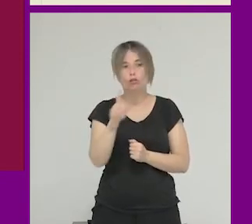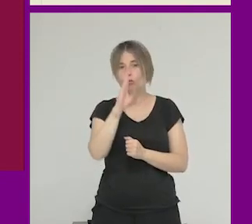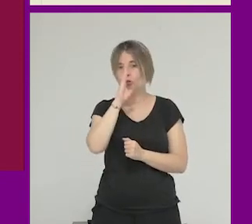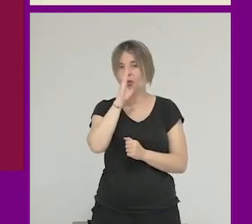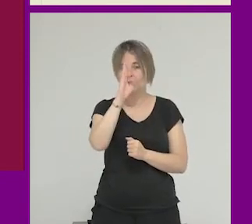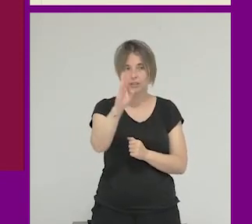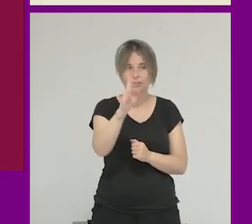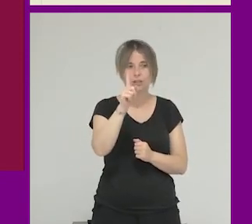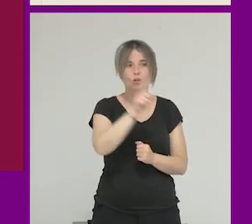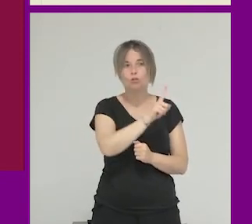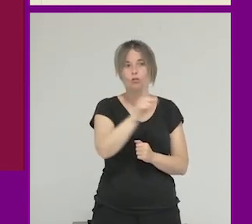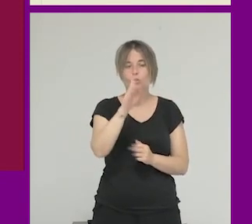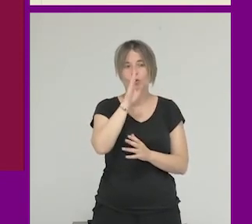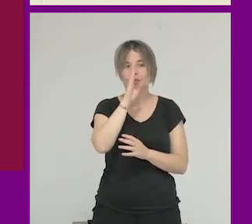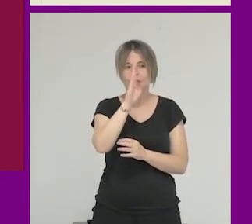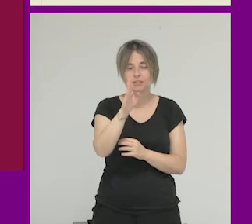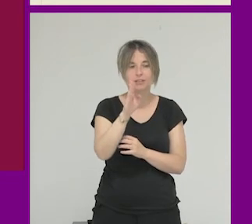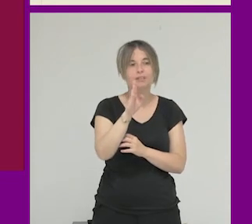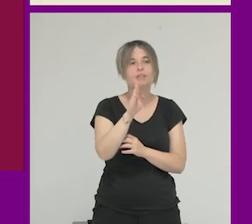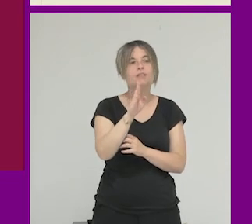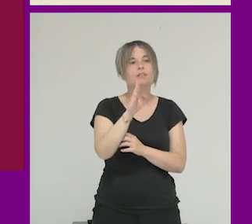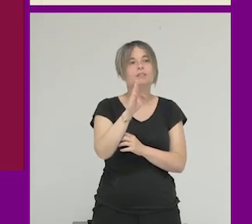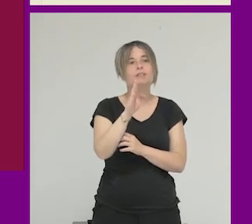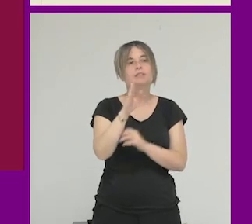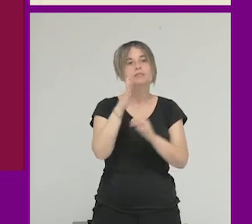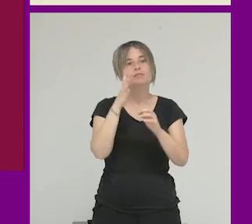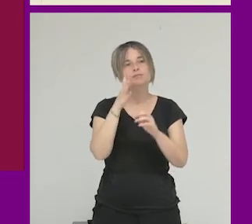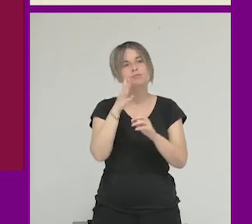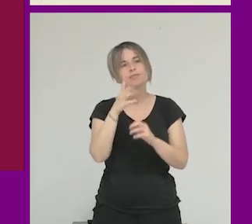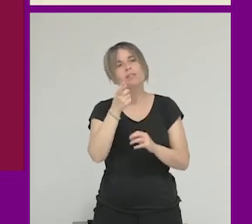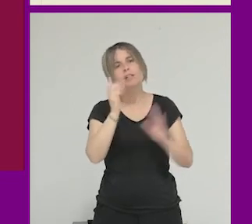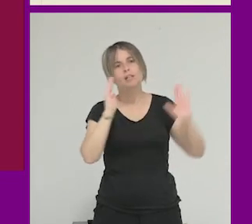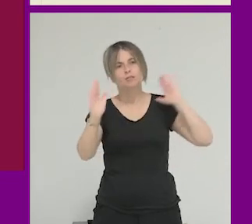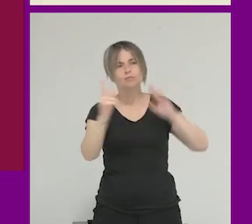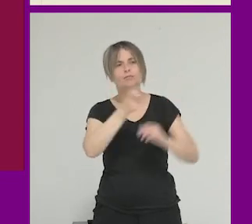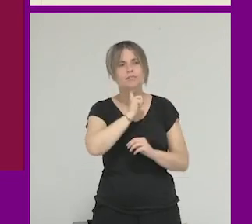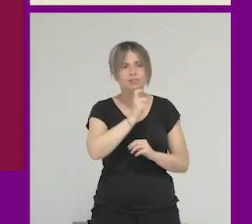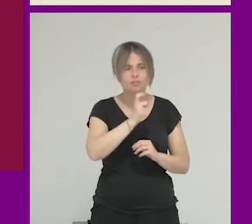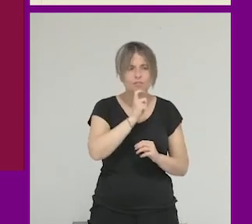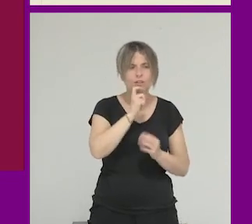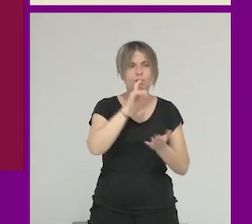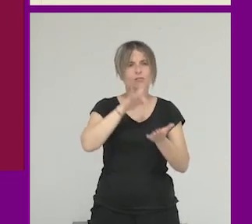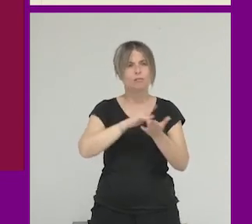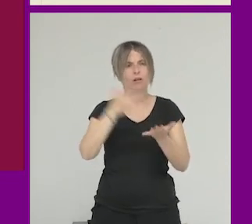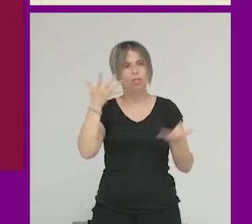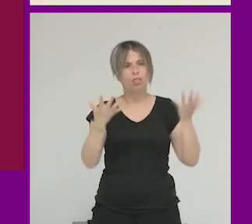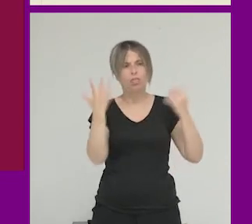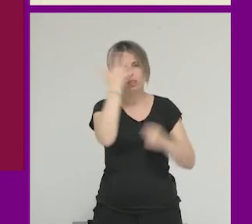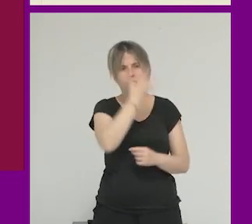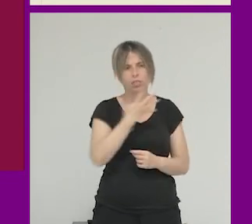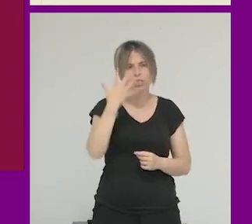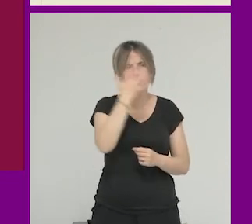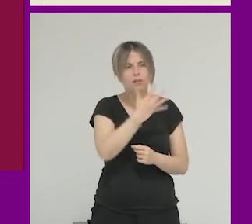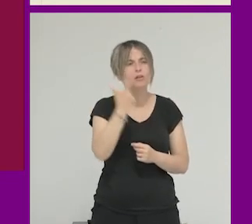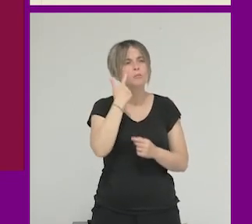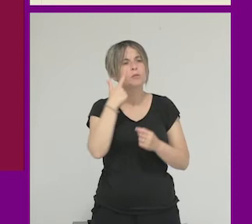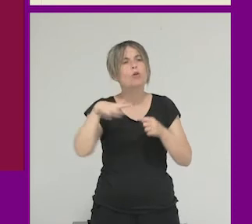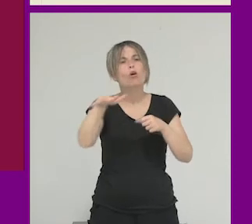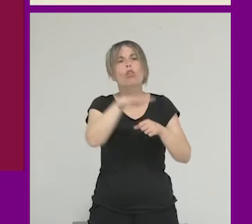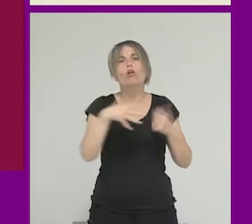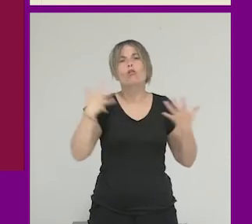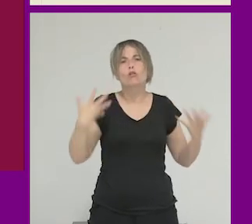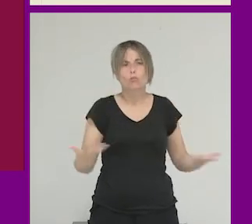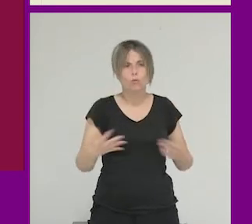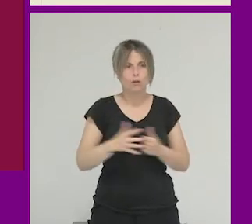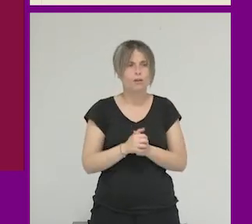ez heterosexuala garenentzako nahiko zaila izan da kokatzea edo topatzea zein da gure identitatea, ez?